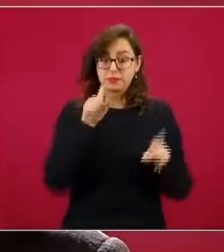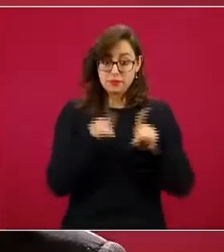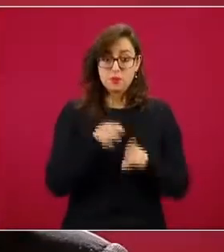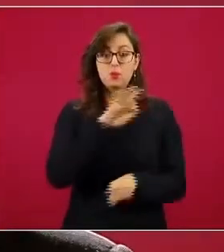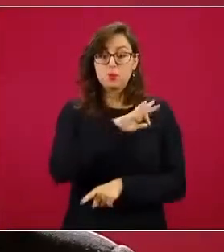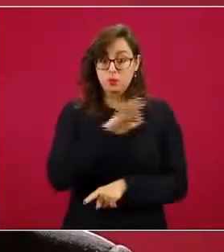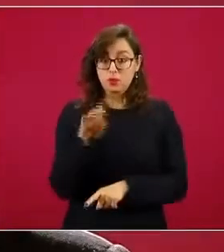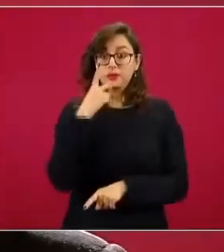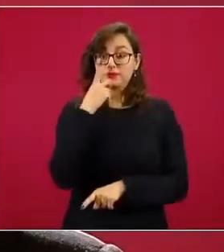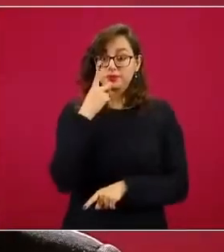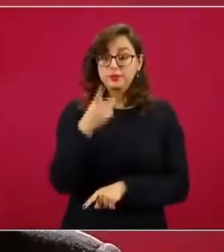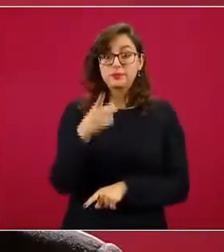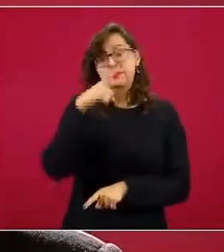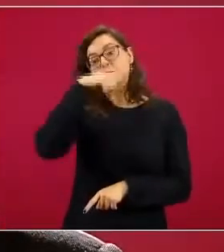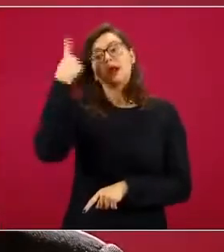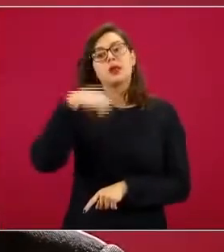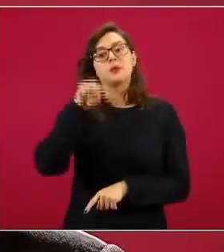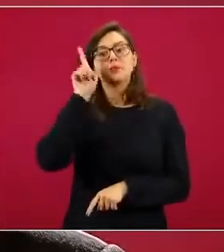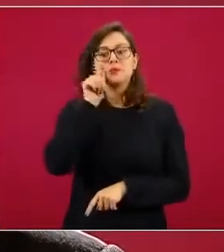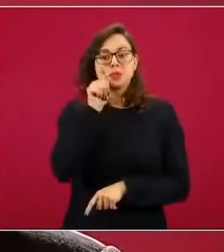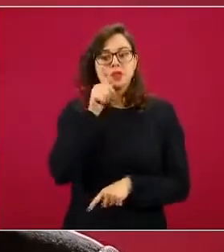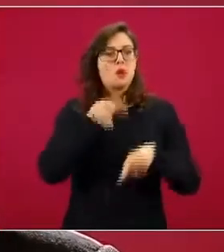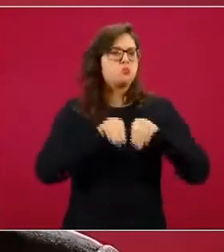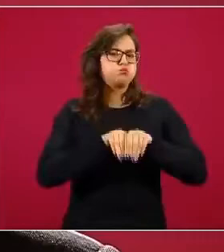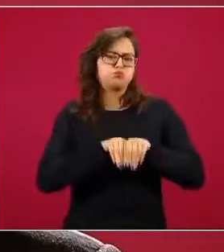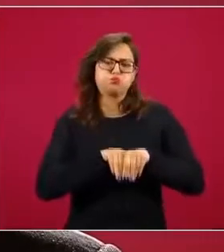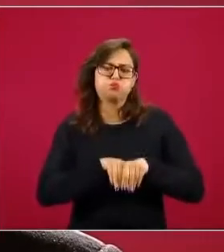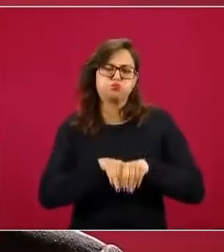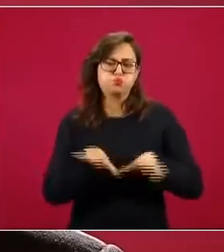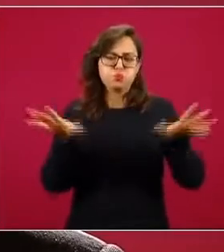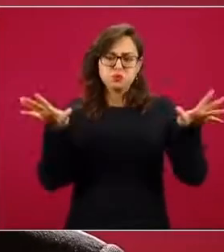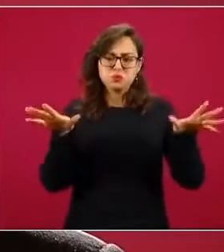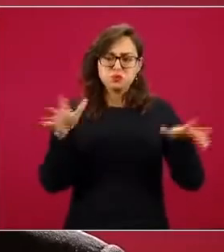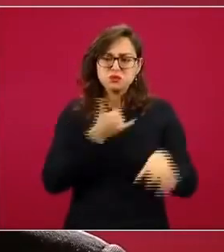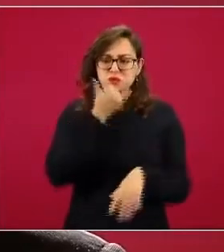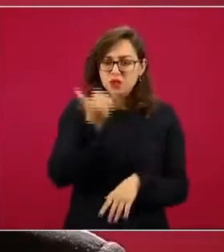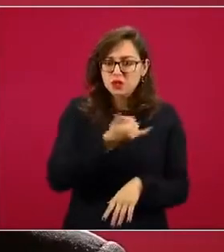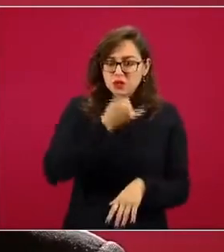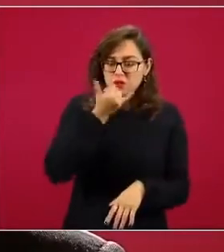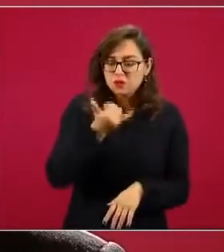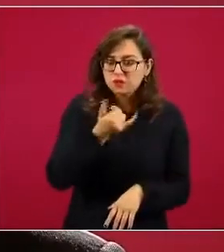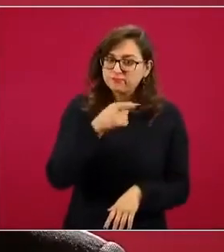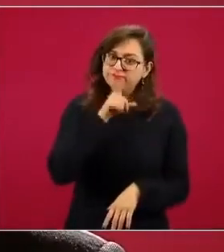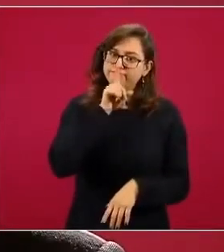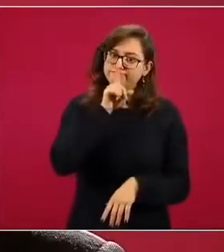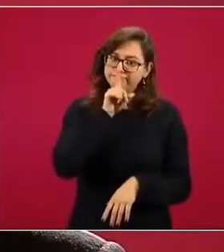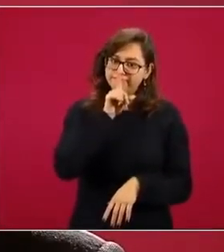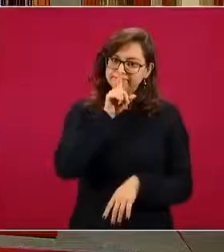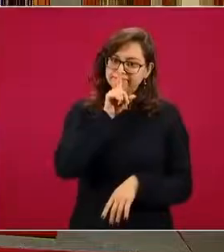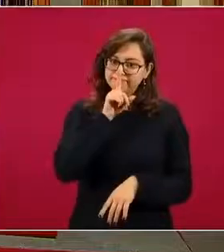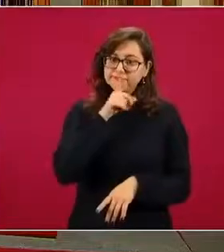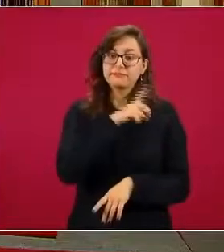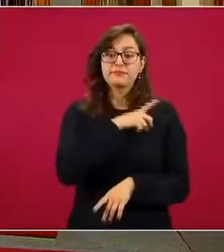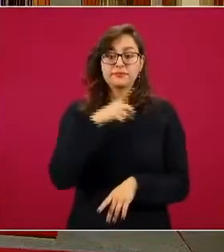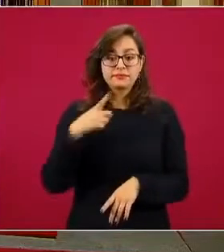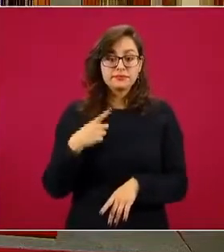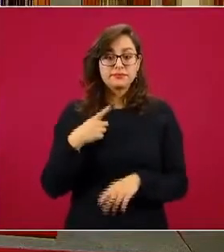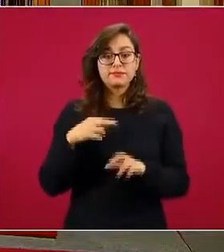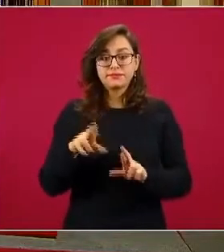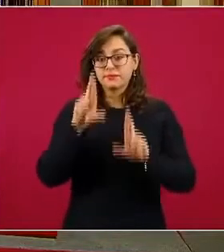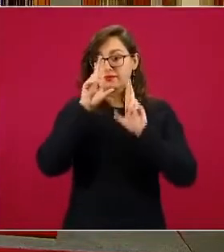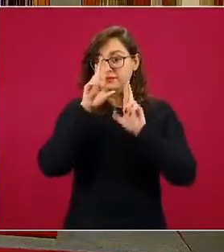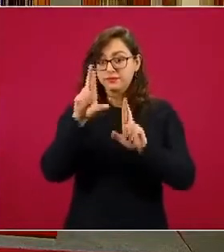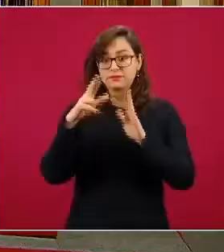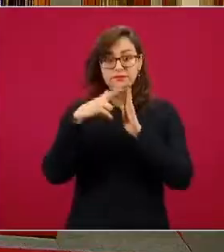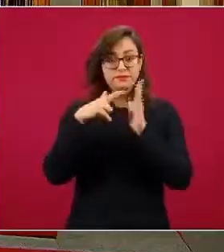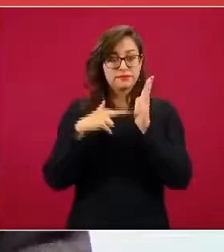decir para que mañana los columnistas no lo tengan el dato erróneo, se respetarán escrupulosamente todas